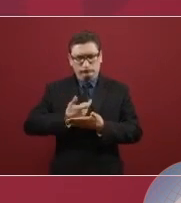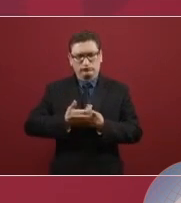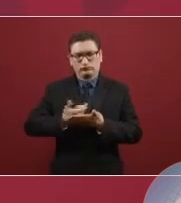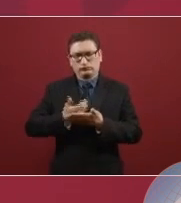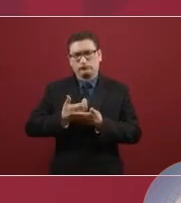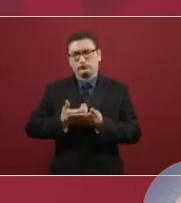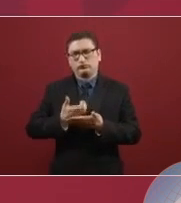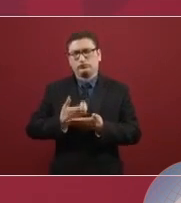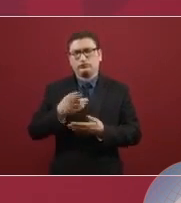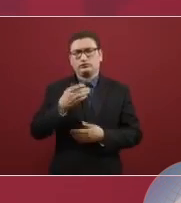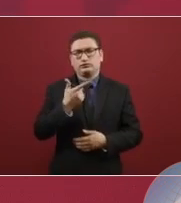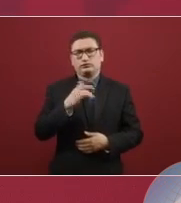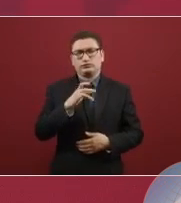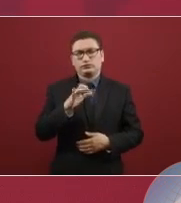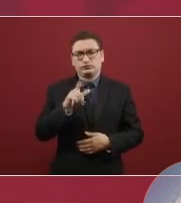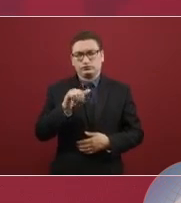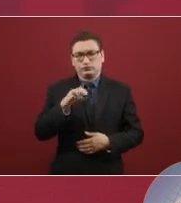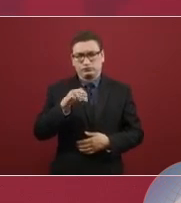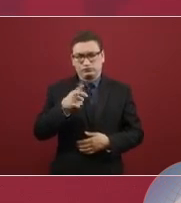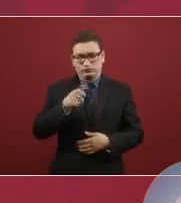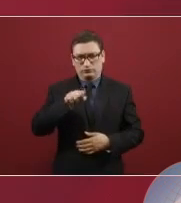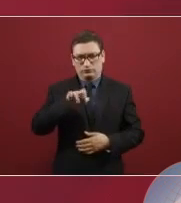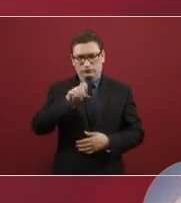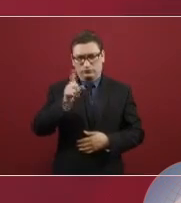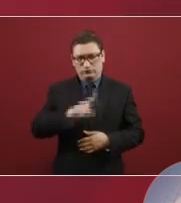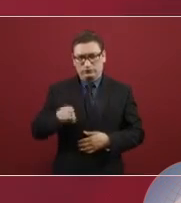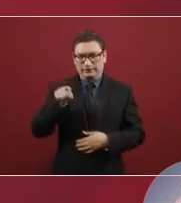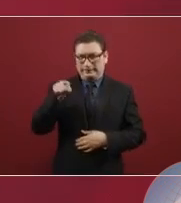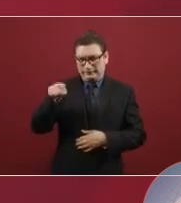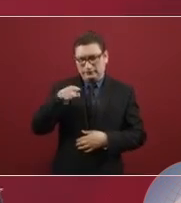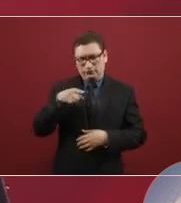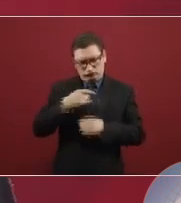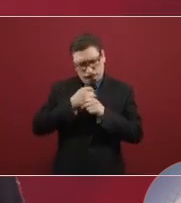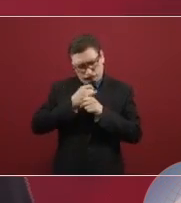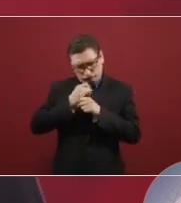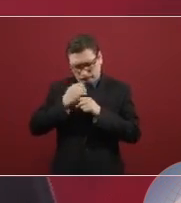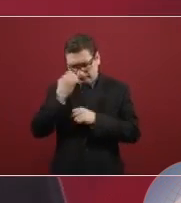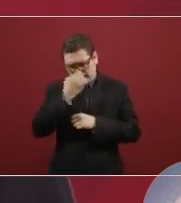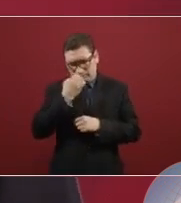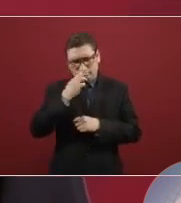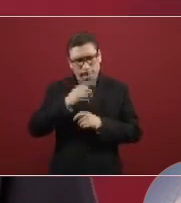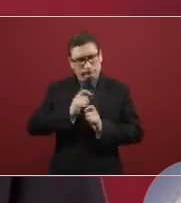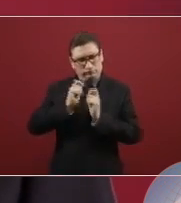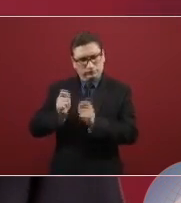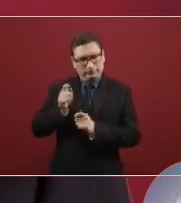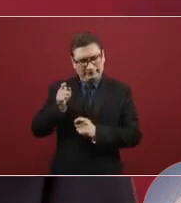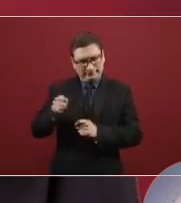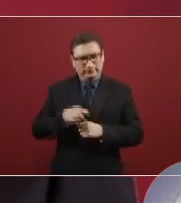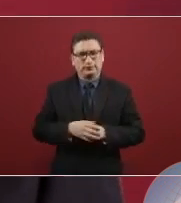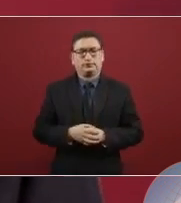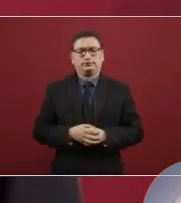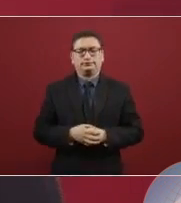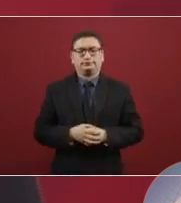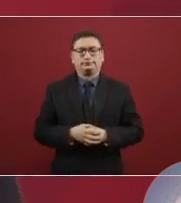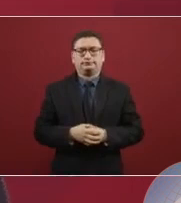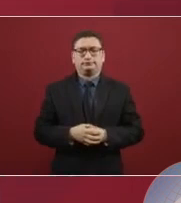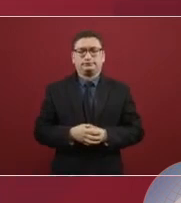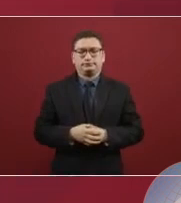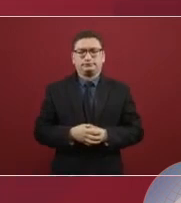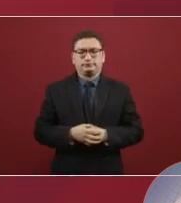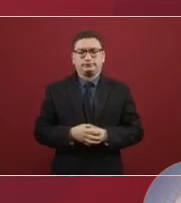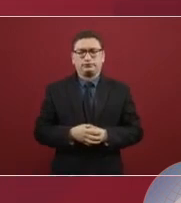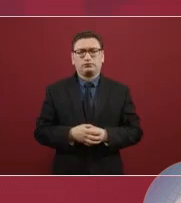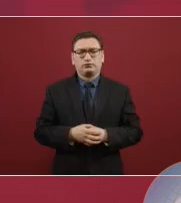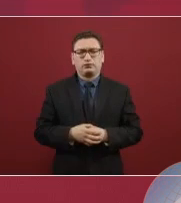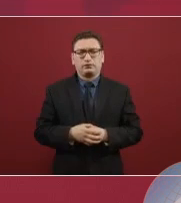Graciela Márquez que haga este diagnóstico porque es también la respuesta al